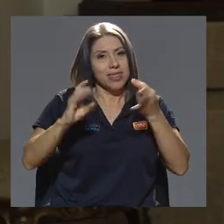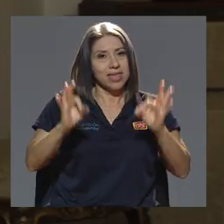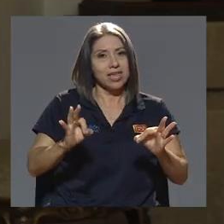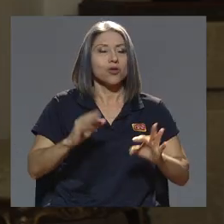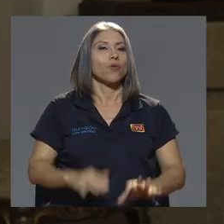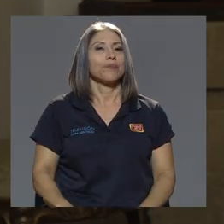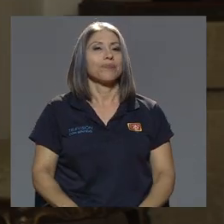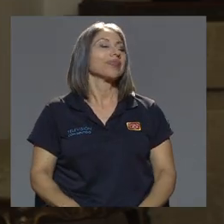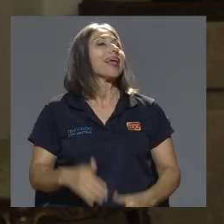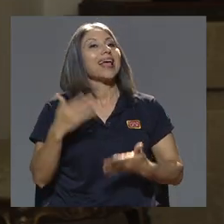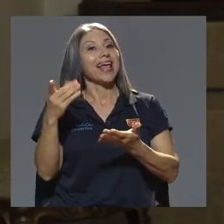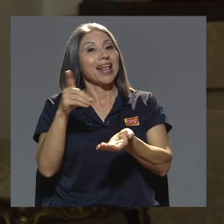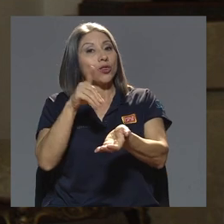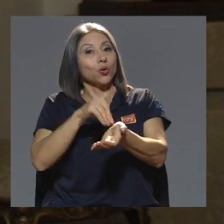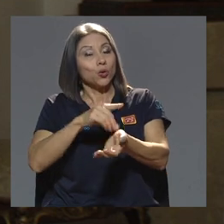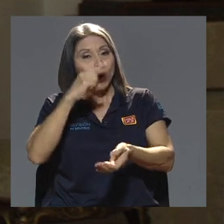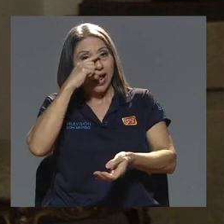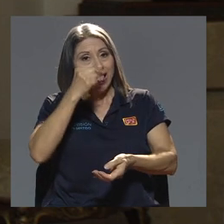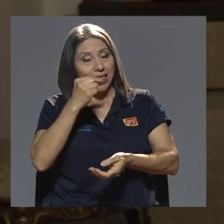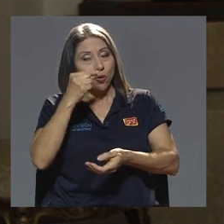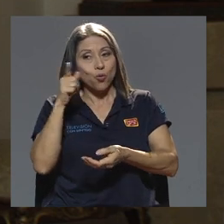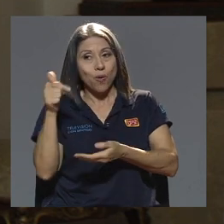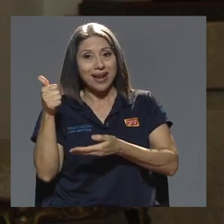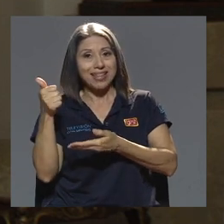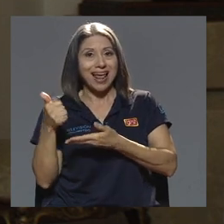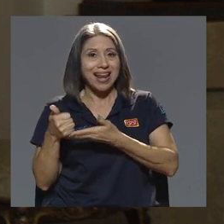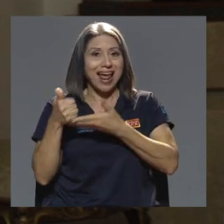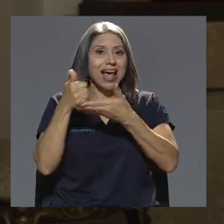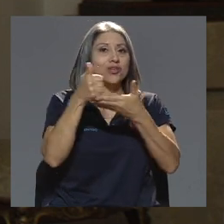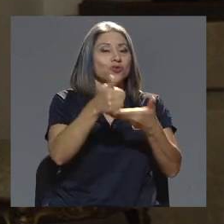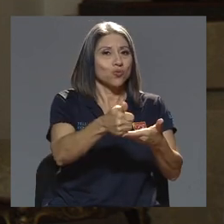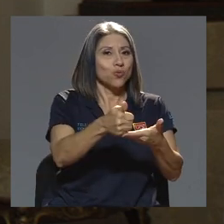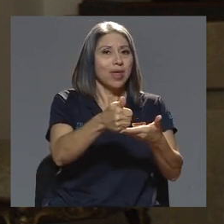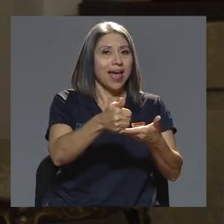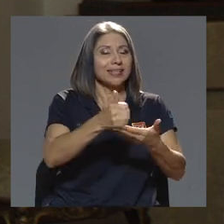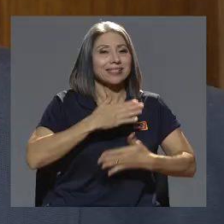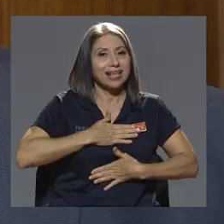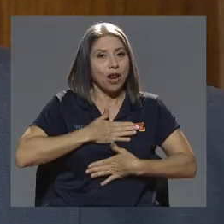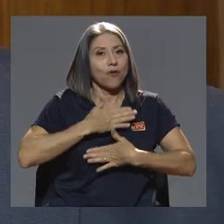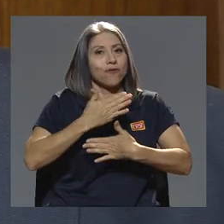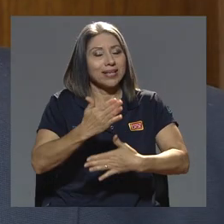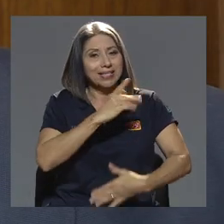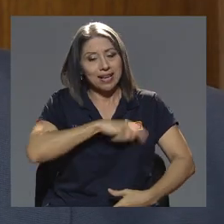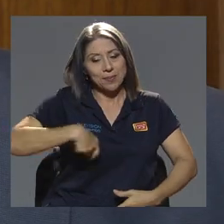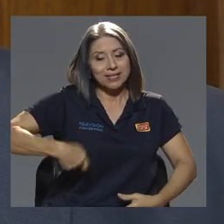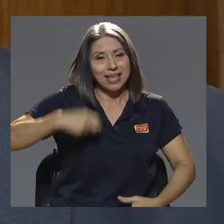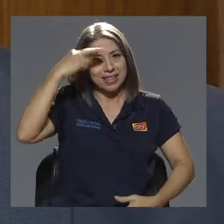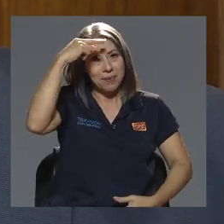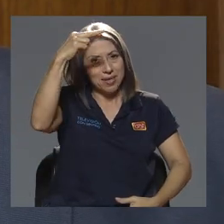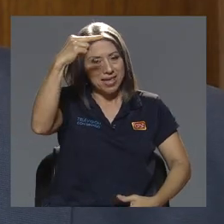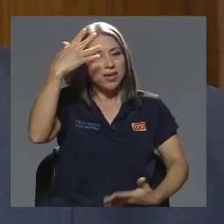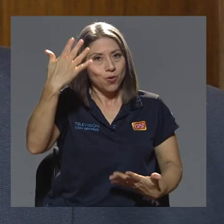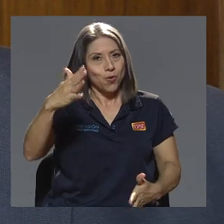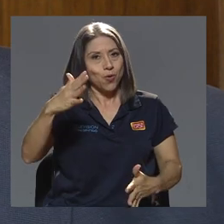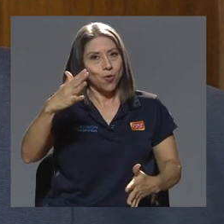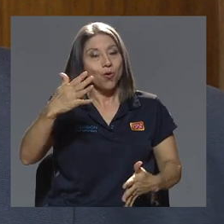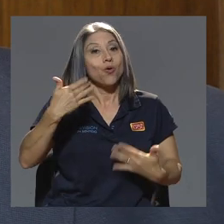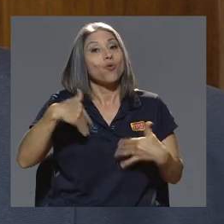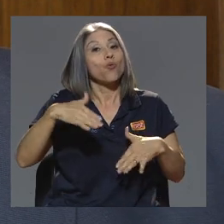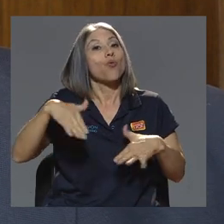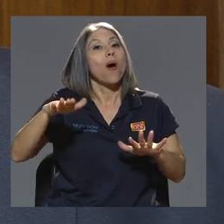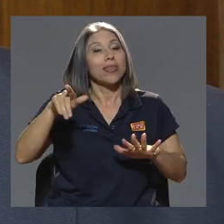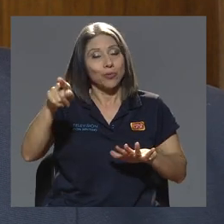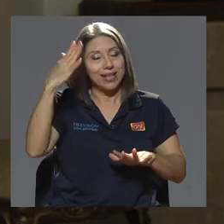Calderón Guardia se le ofrece el presidente de México cuando sabe las condiciones